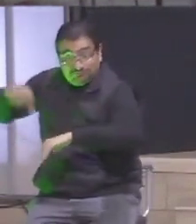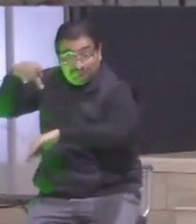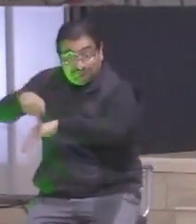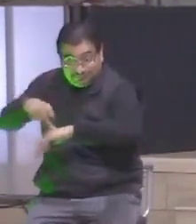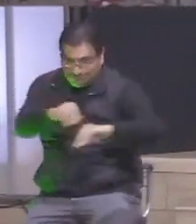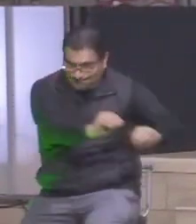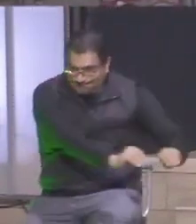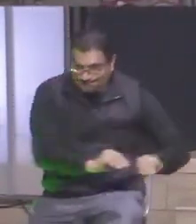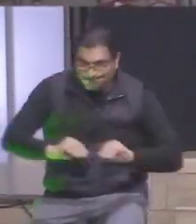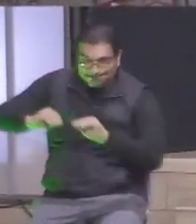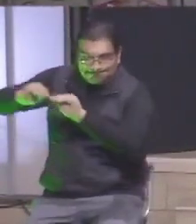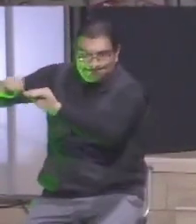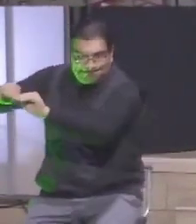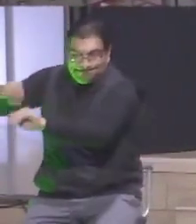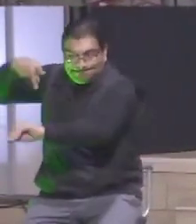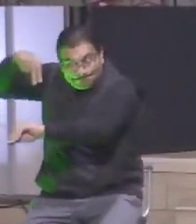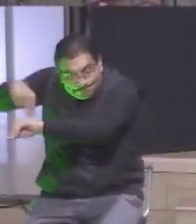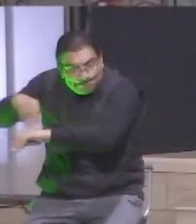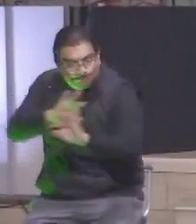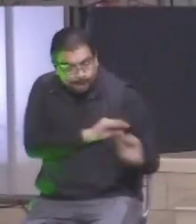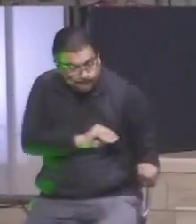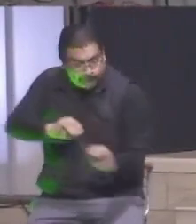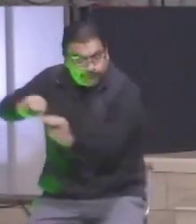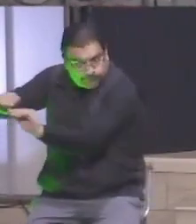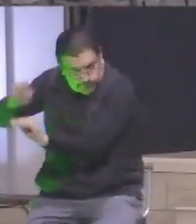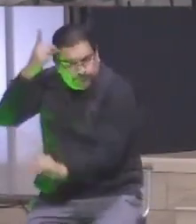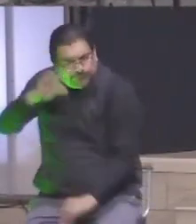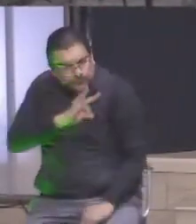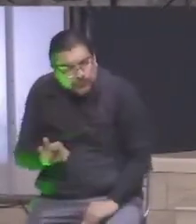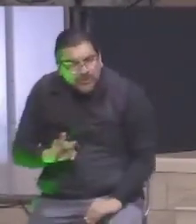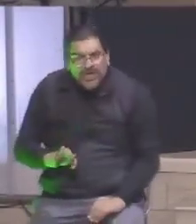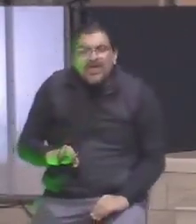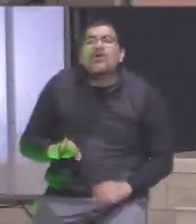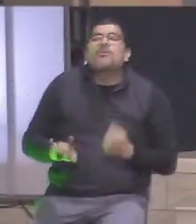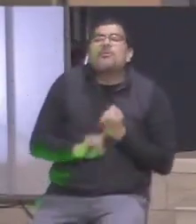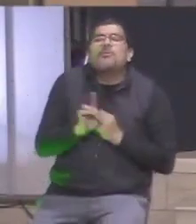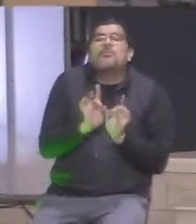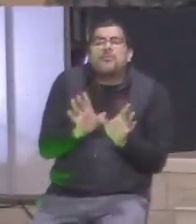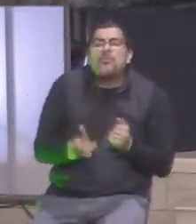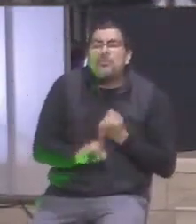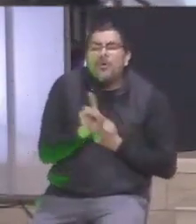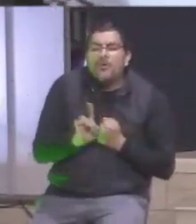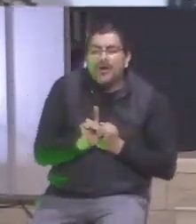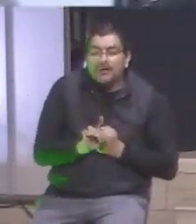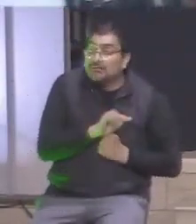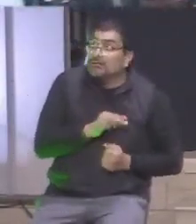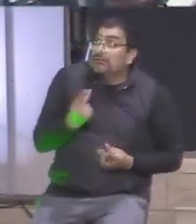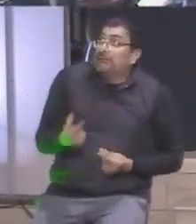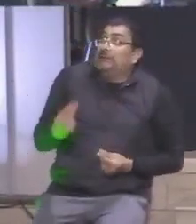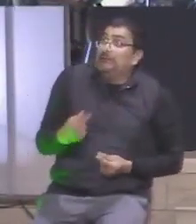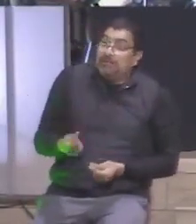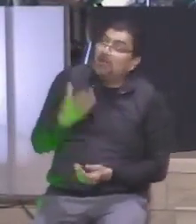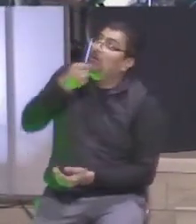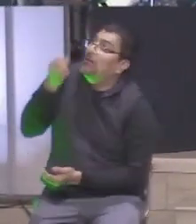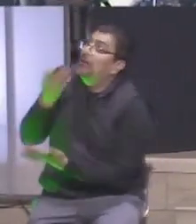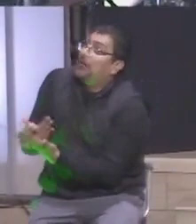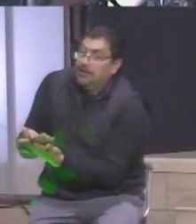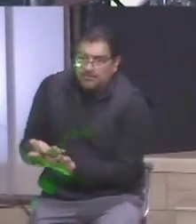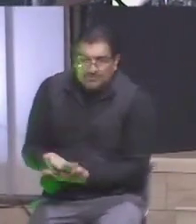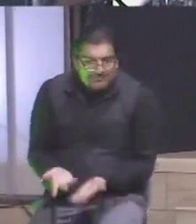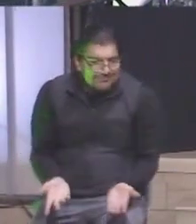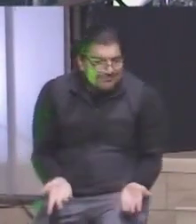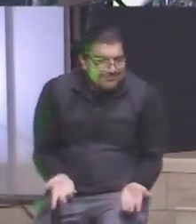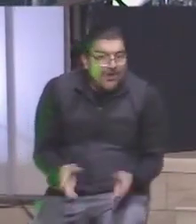la peña Dios lo puede hacer Entonces cuál es el problema del día de hoy que nosotros si no tenemos paciencia para esperar a Dios menos tenemos